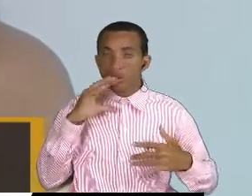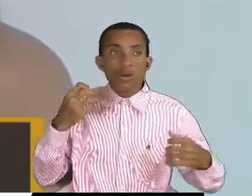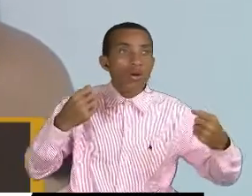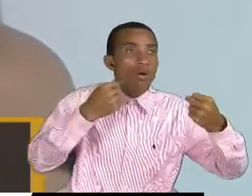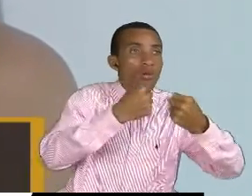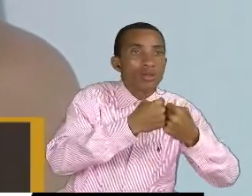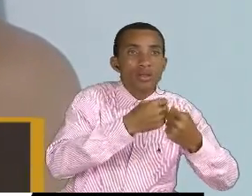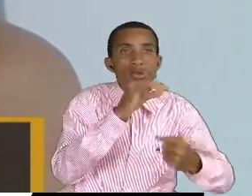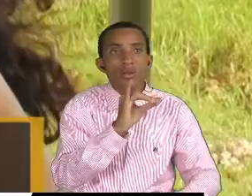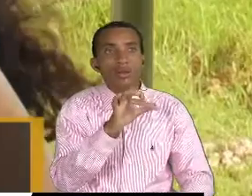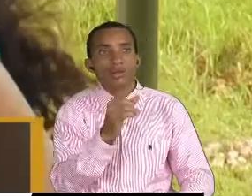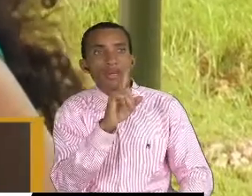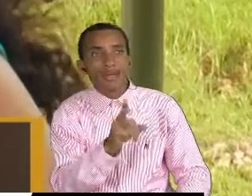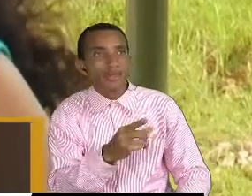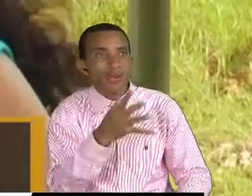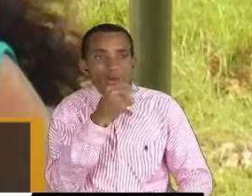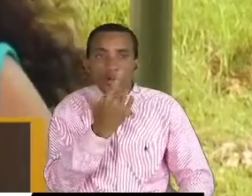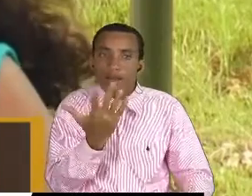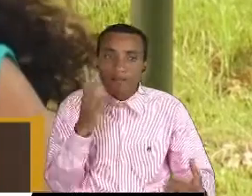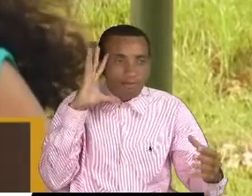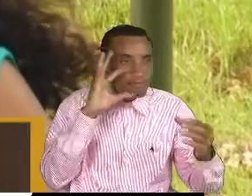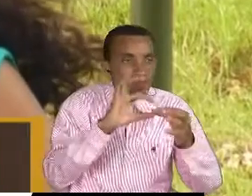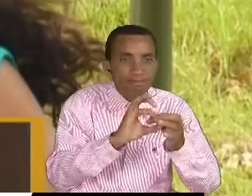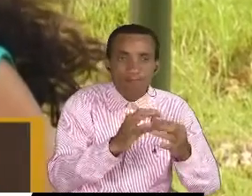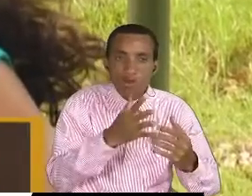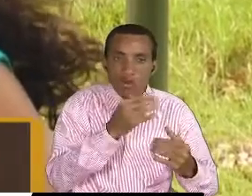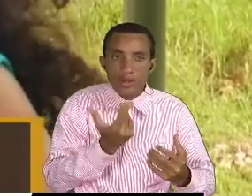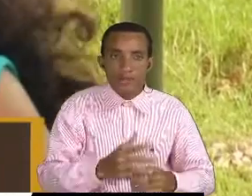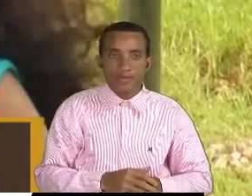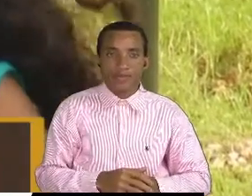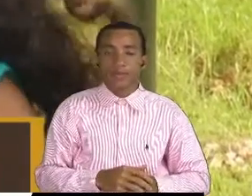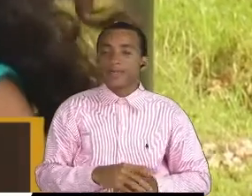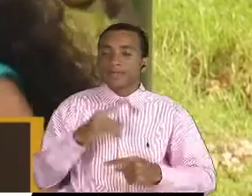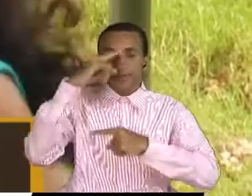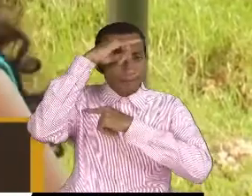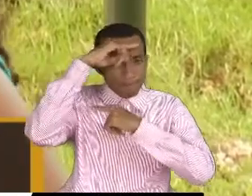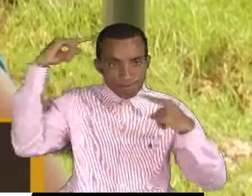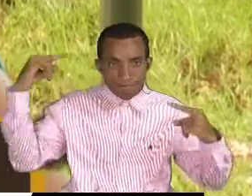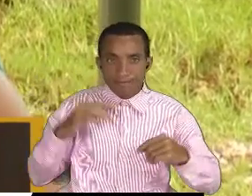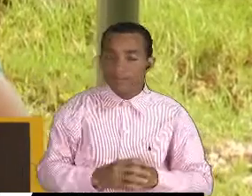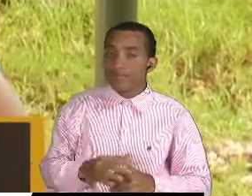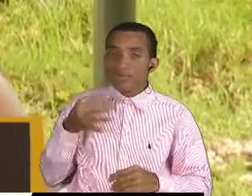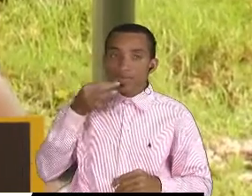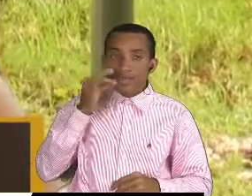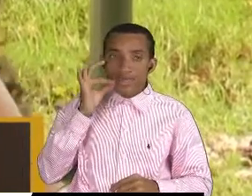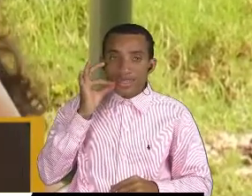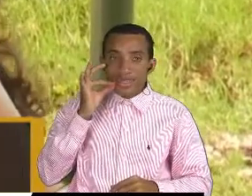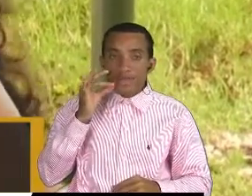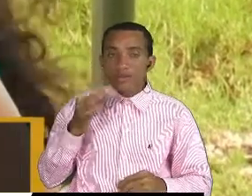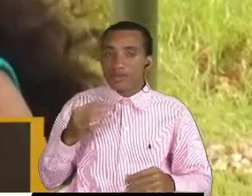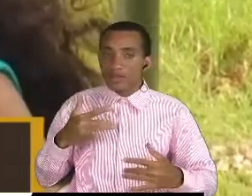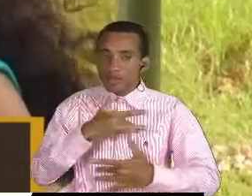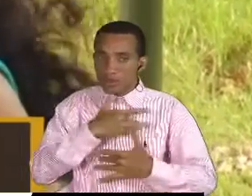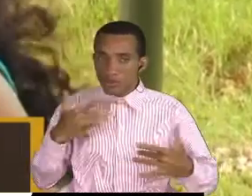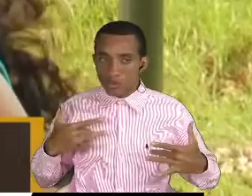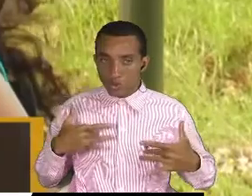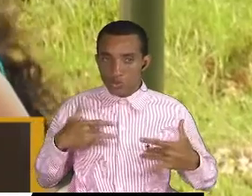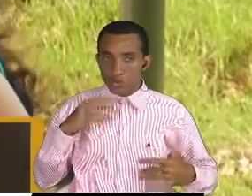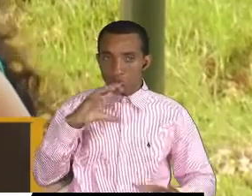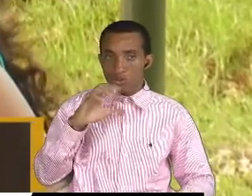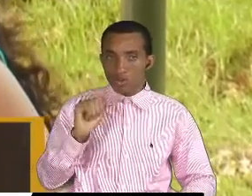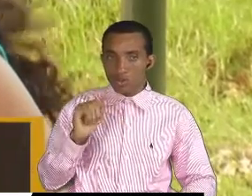que permita dicha atención. Estamos cansados porque Café Salud no quiere responder con la salud de los barranqueños, diría yo que hasta de